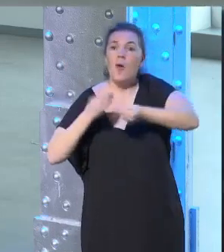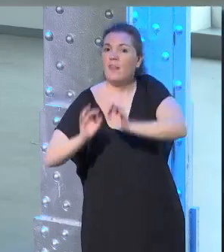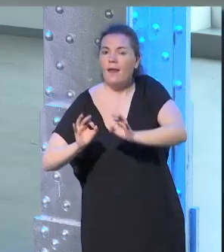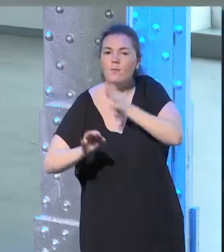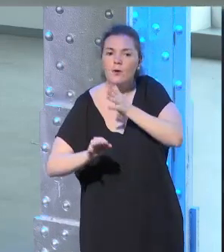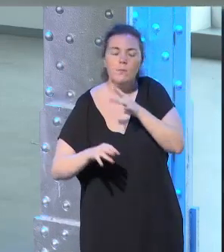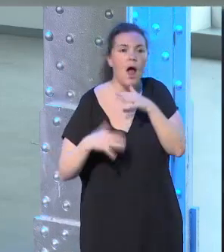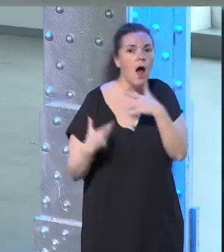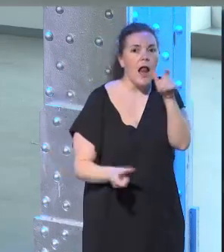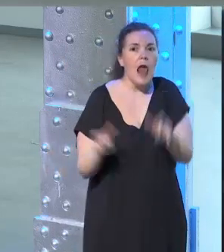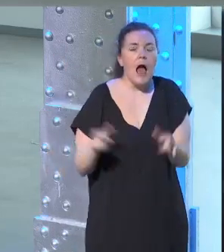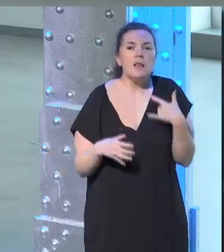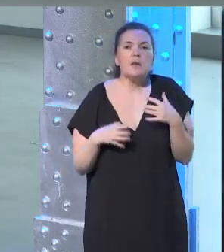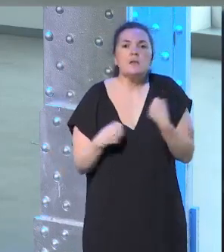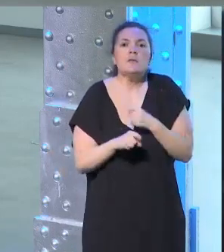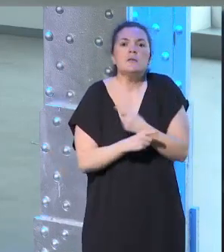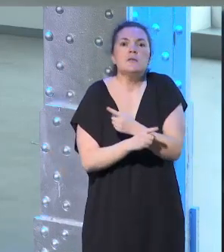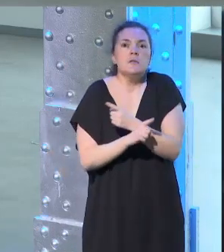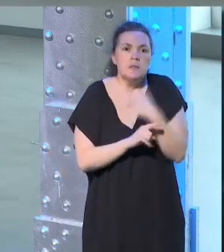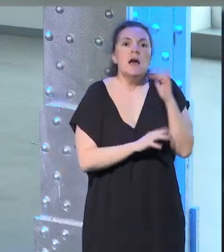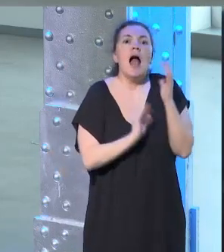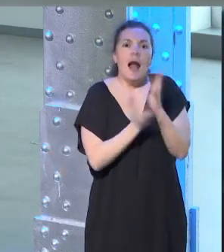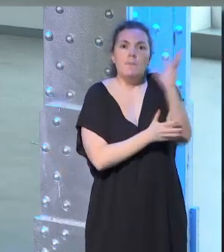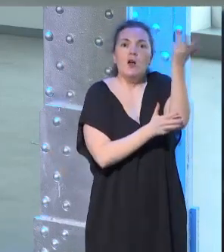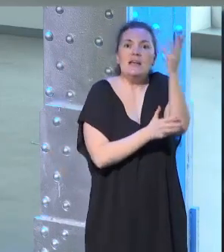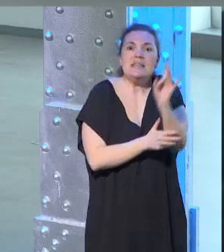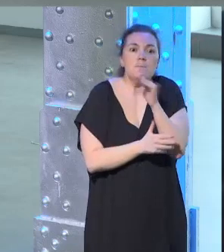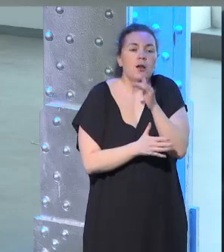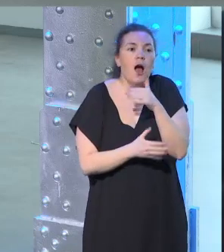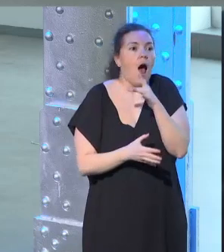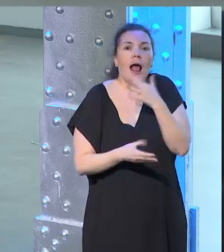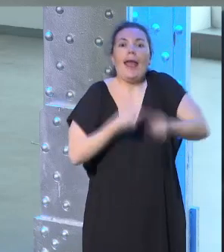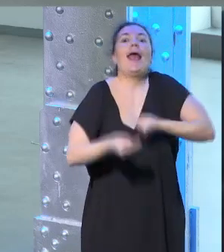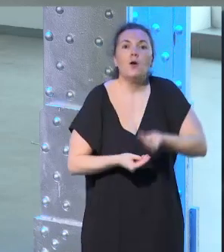gente, desesperada, sí que dice que hay cambio climático, pero no hay nada que hacer.